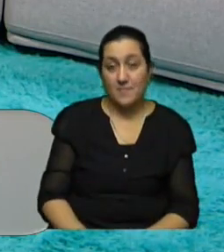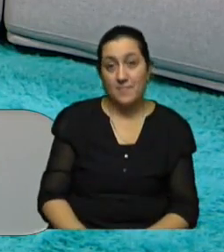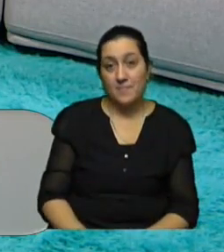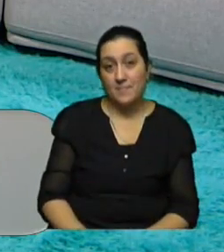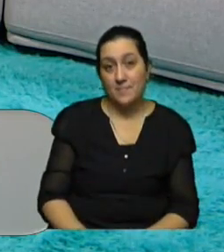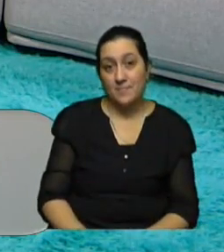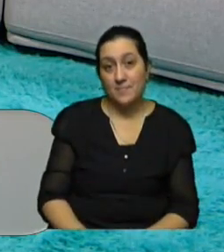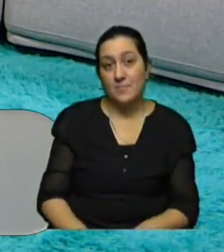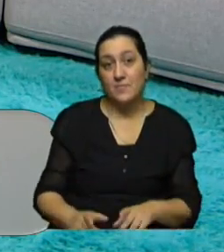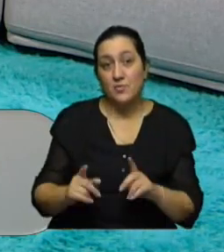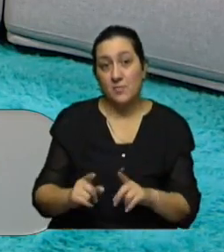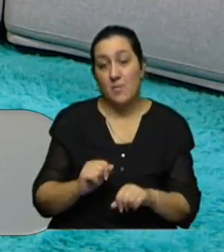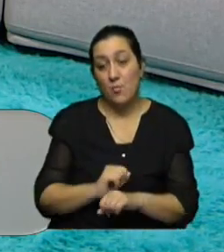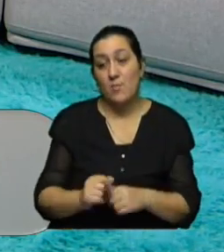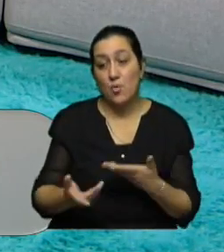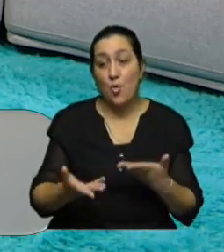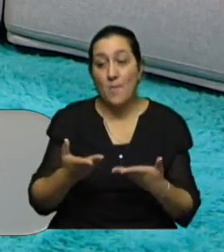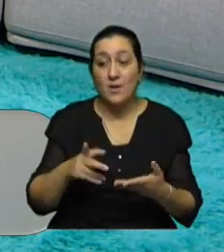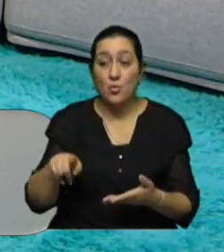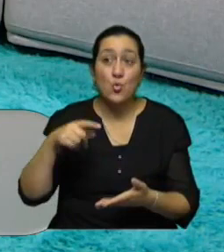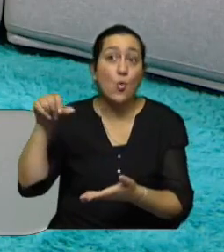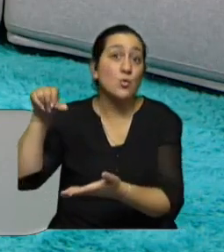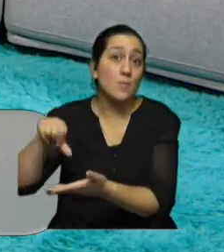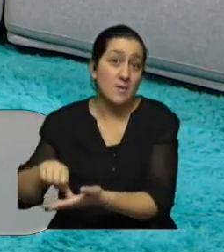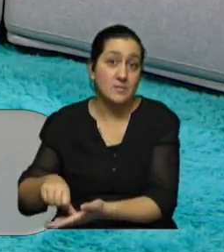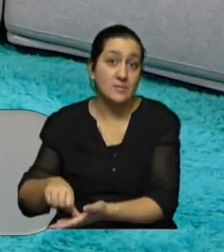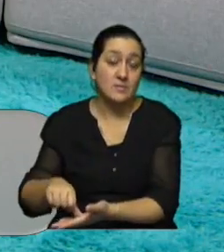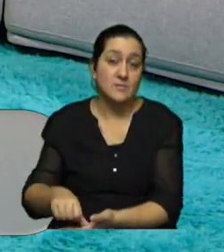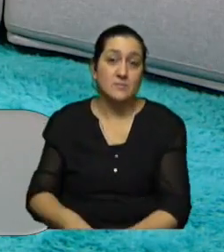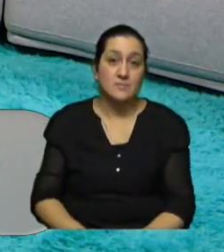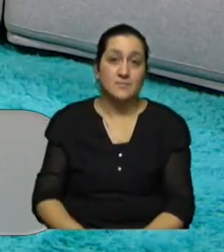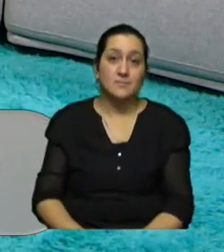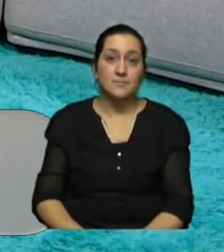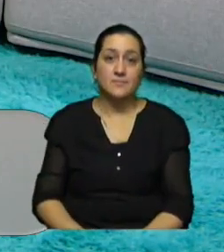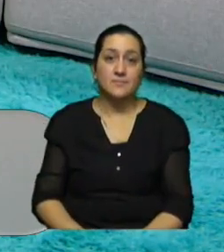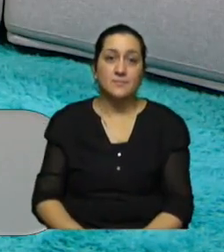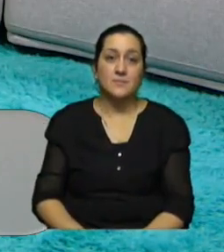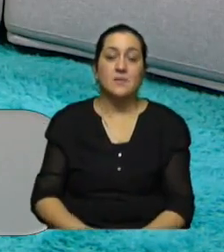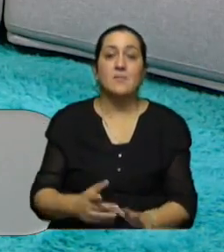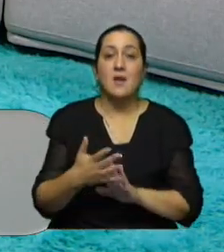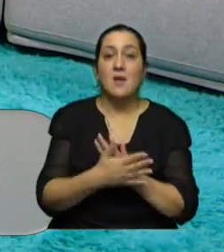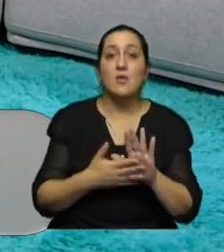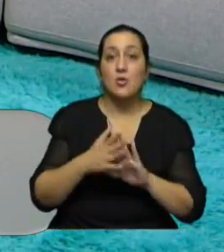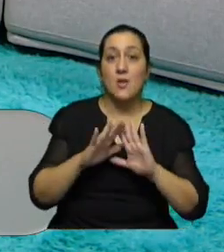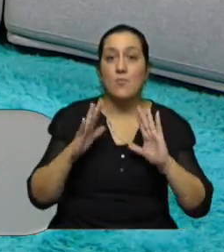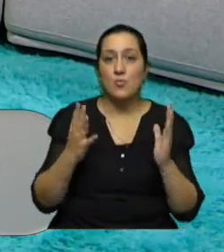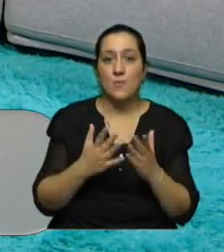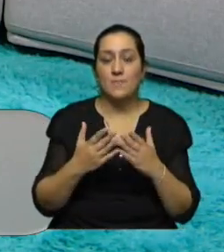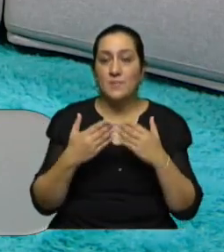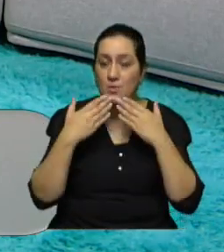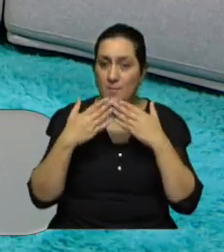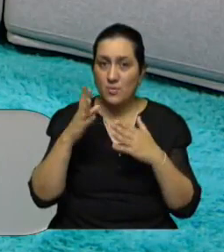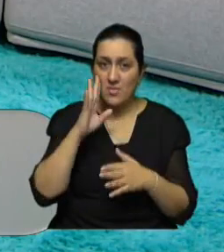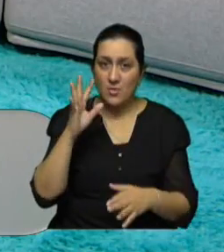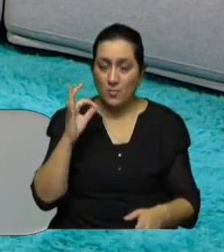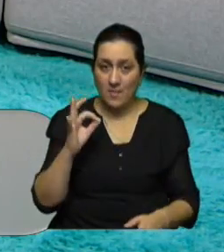haciendo, sino también con otros países y con lo que va sucediendo en la región y en el mundo. Te hago una pregunta, discúlpame,